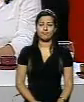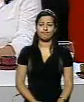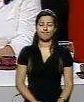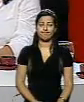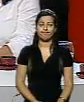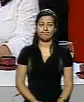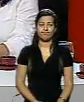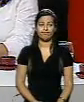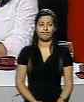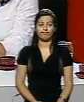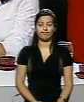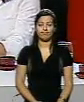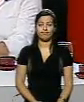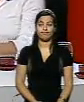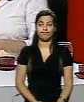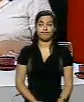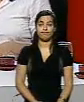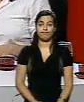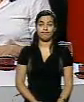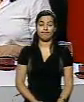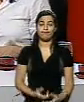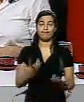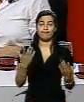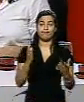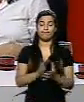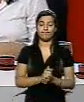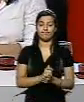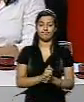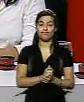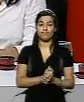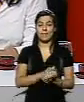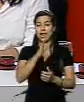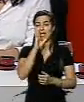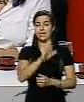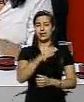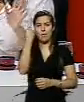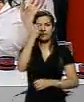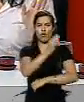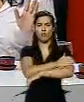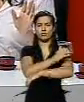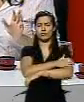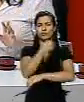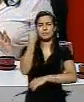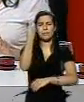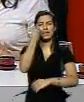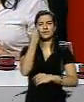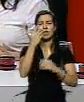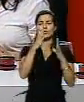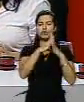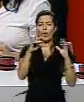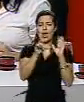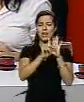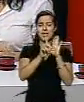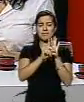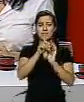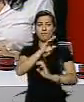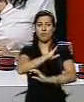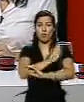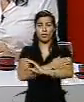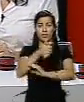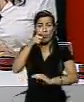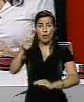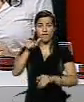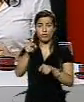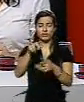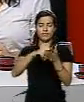Para el Poder, como lo maneja la derecha, todas las leyes del Poder Popular son una amenaza y